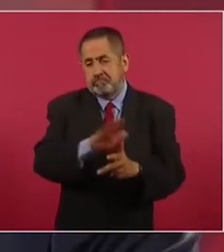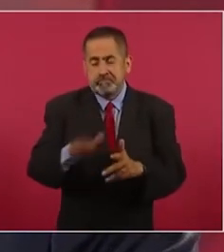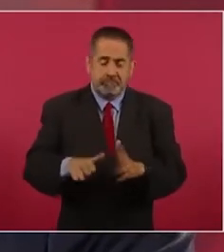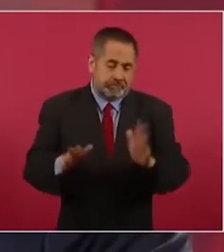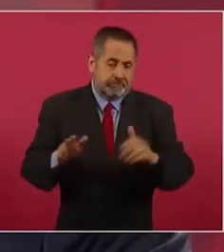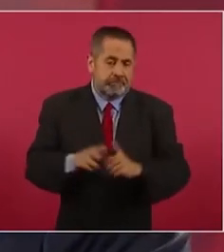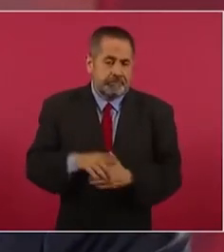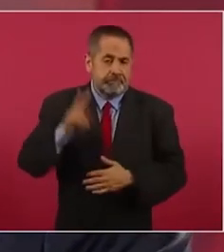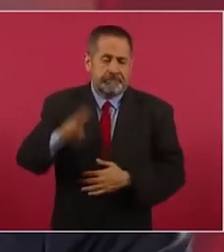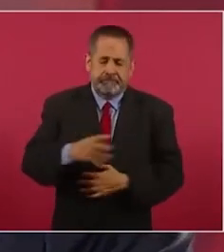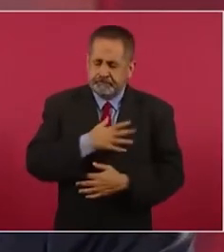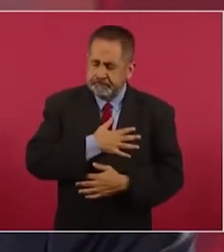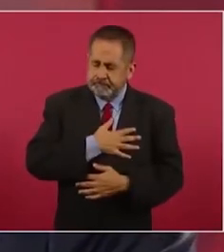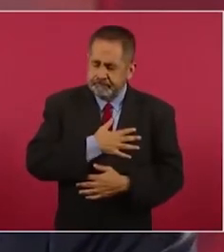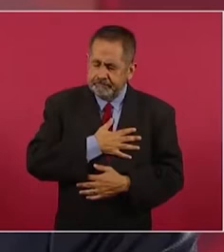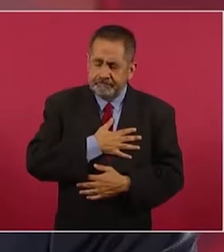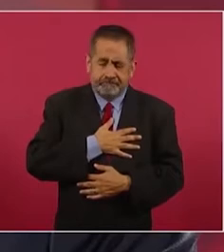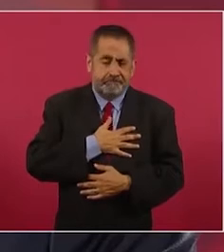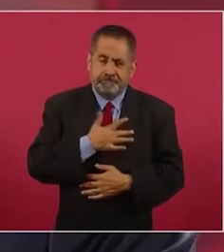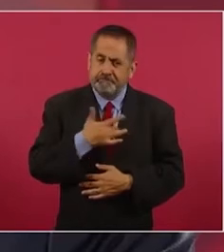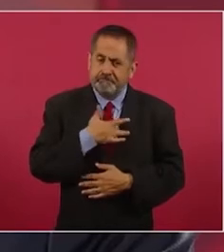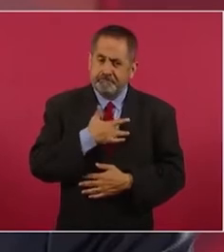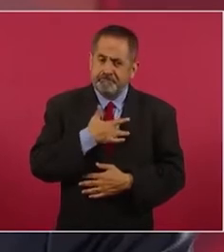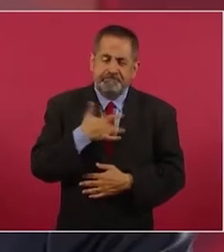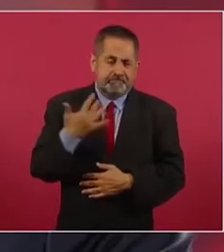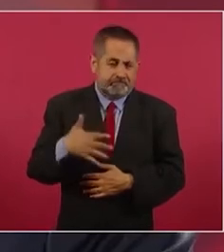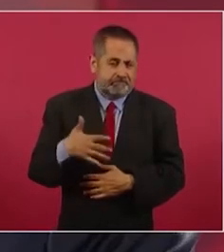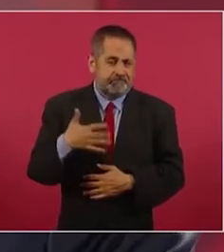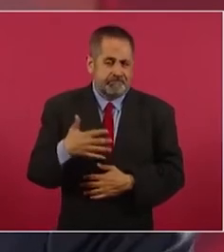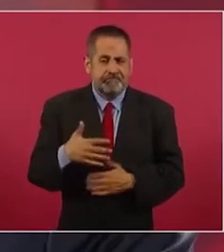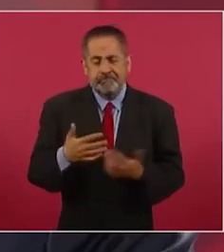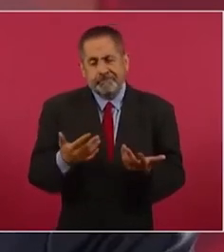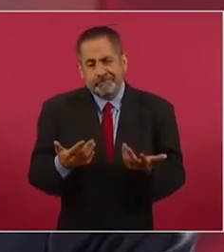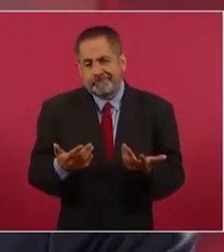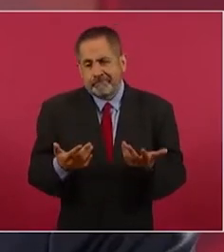Nos duele mucho que haya